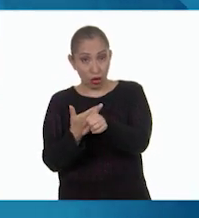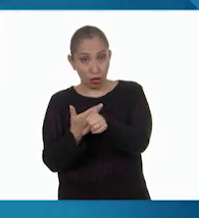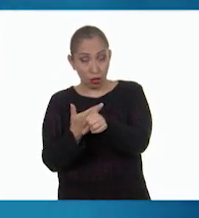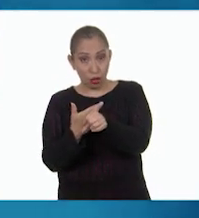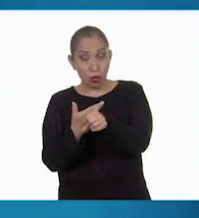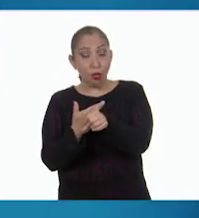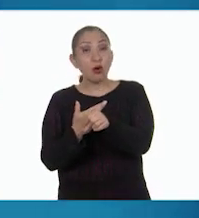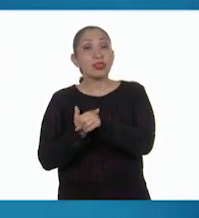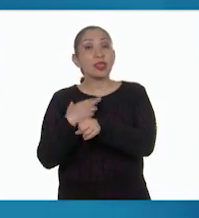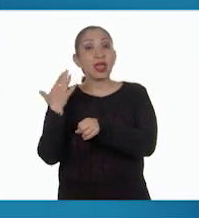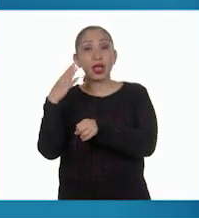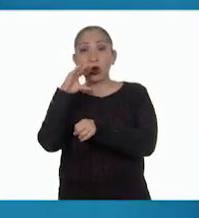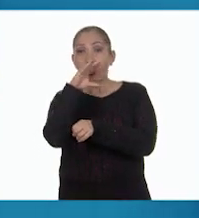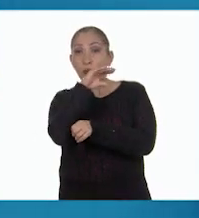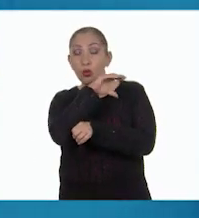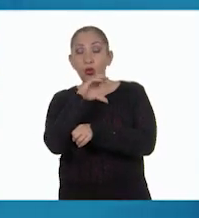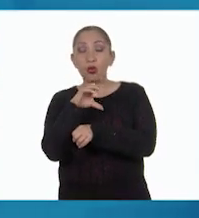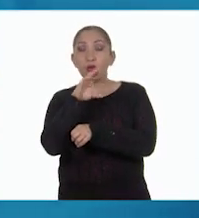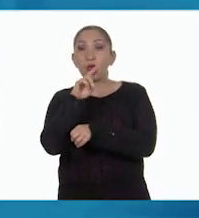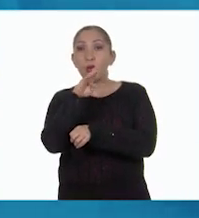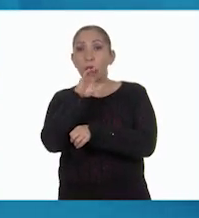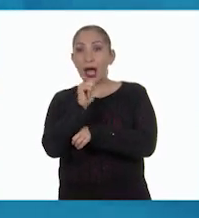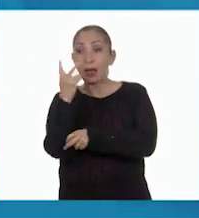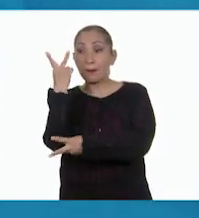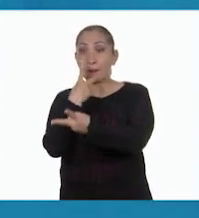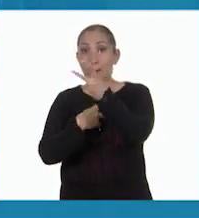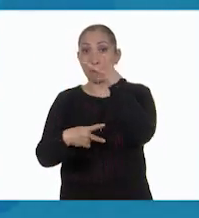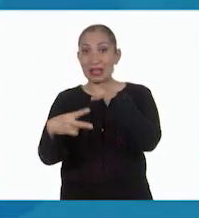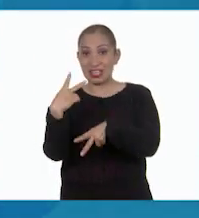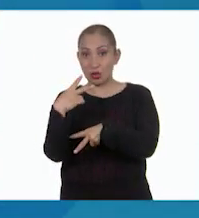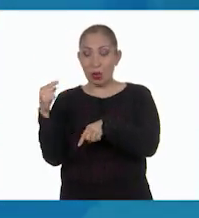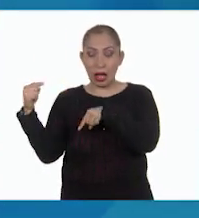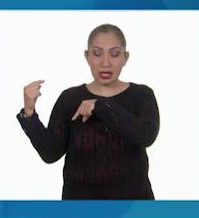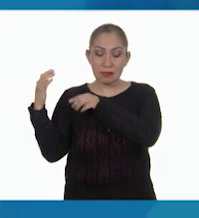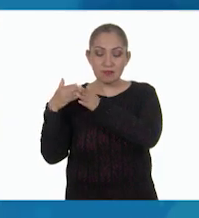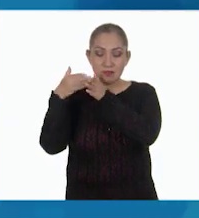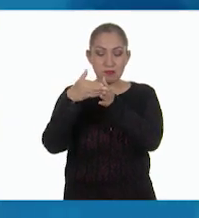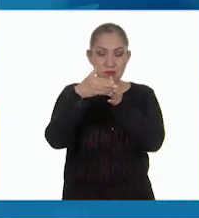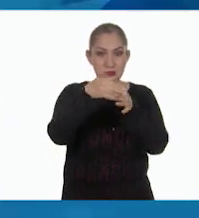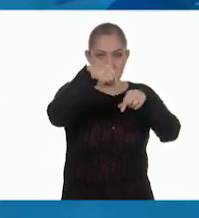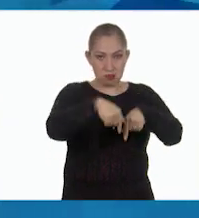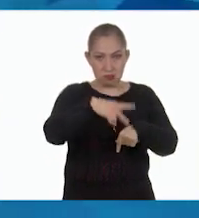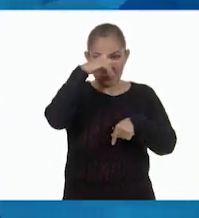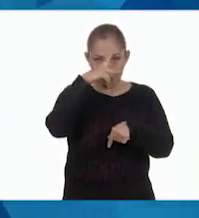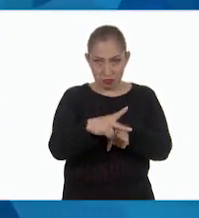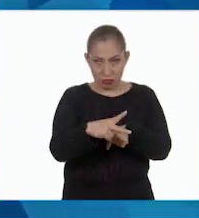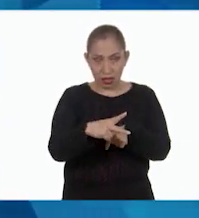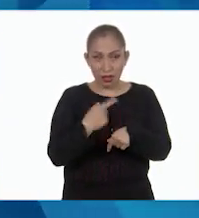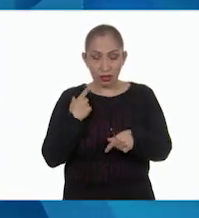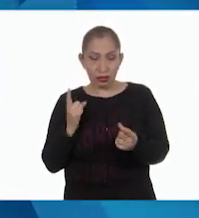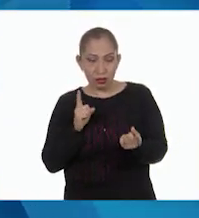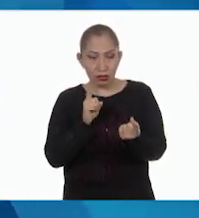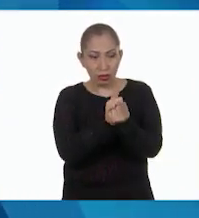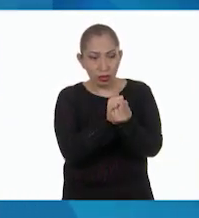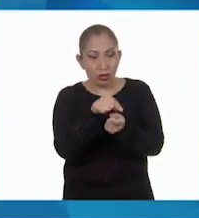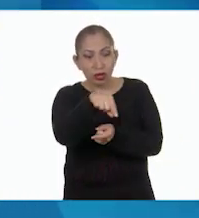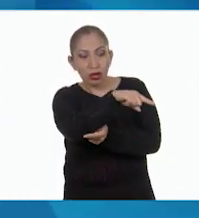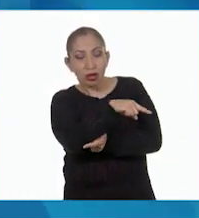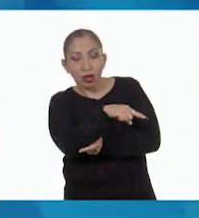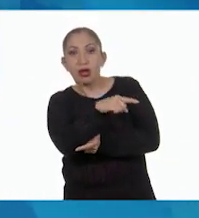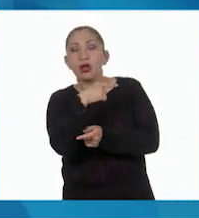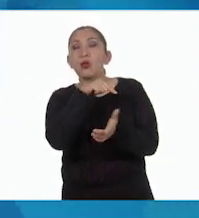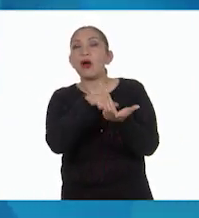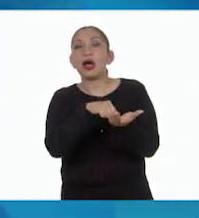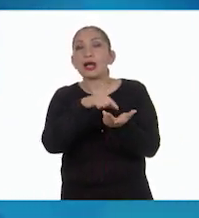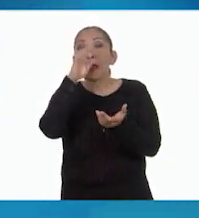Cuba, va a venir con sus naves y va a topar primeramente con la zona